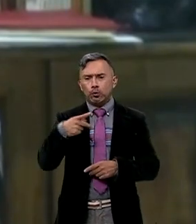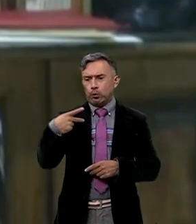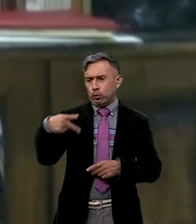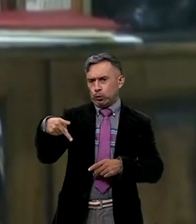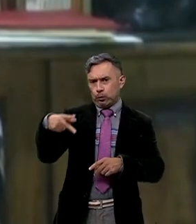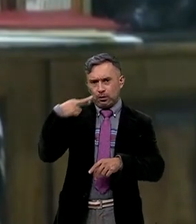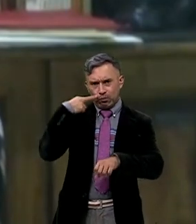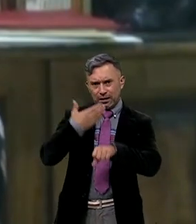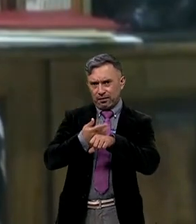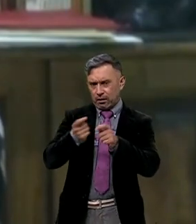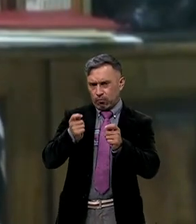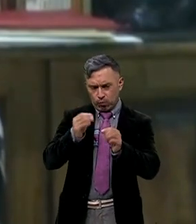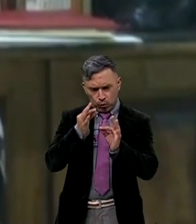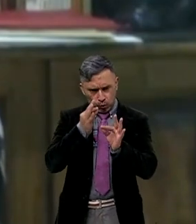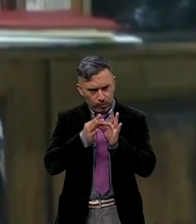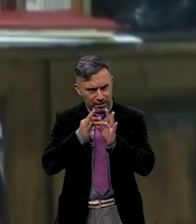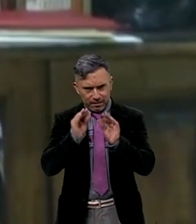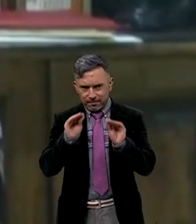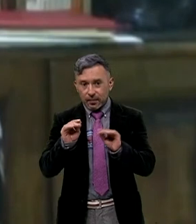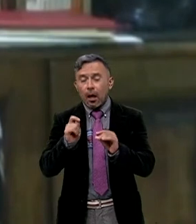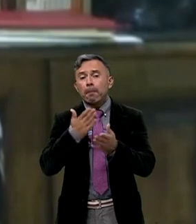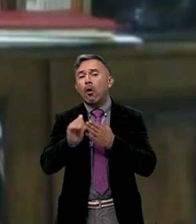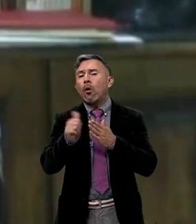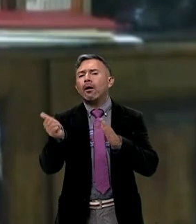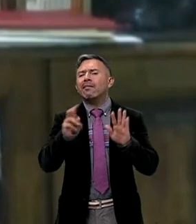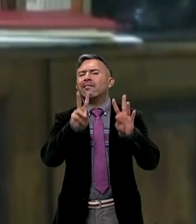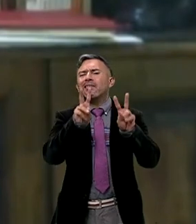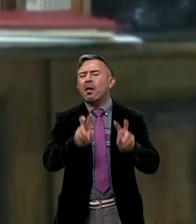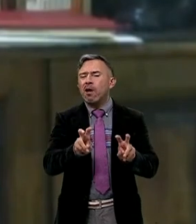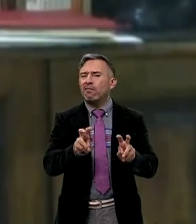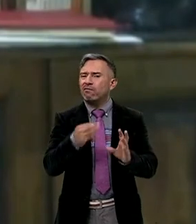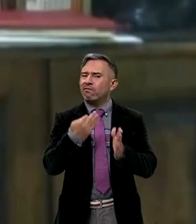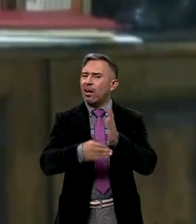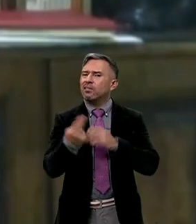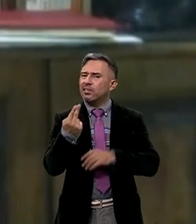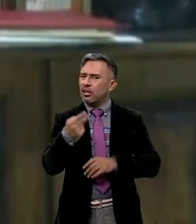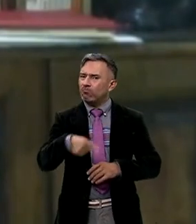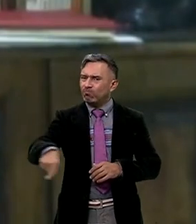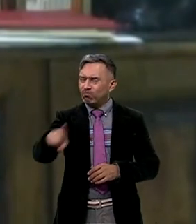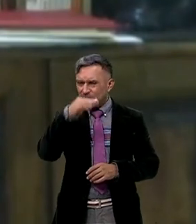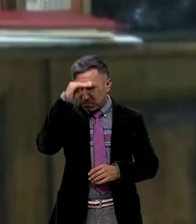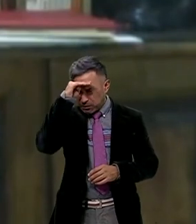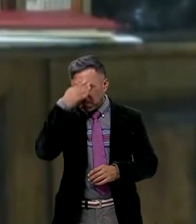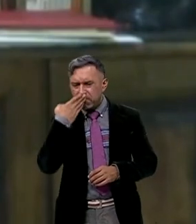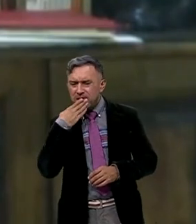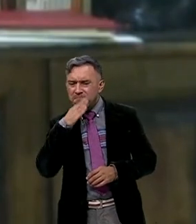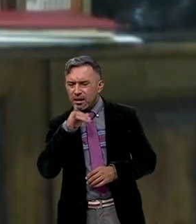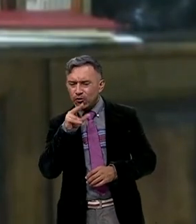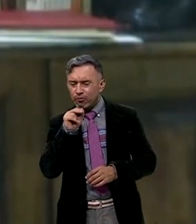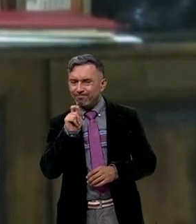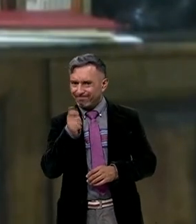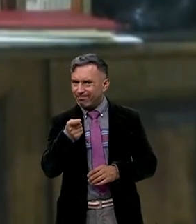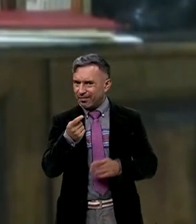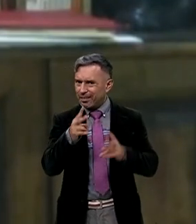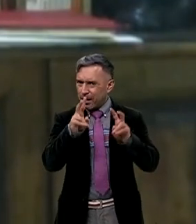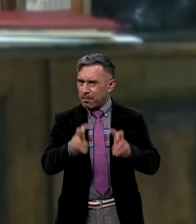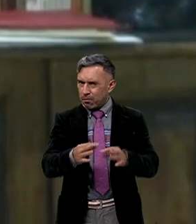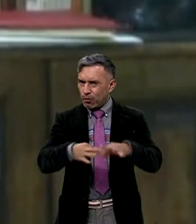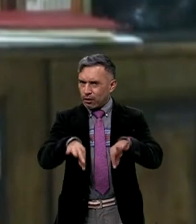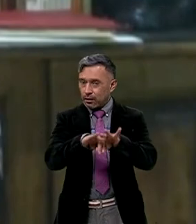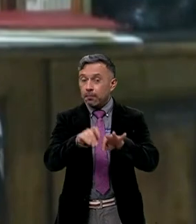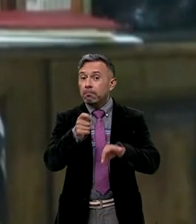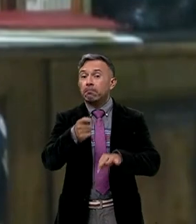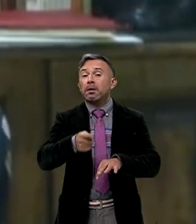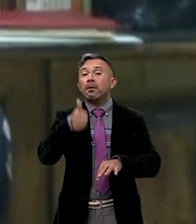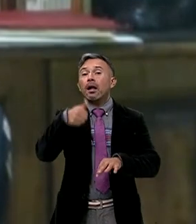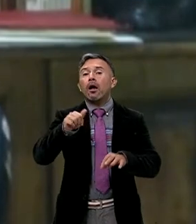me creo que hacer hay temas que tenemos que reflexionar y temas importante el primero pues que es la primera consulta popular a nivel nacional